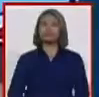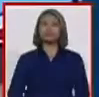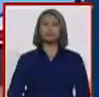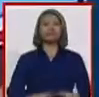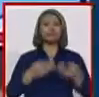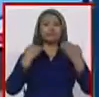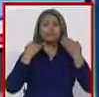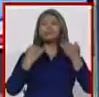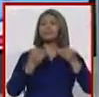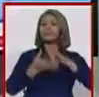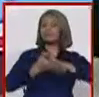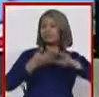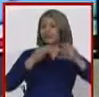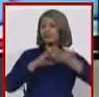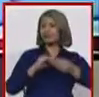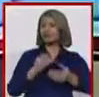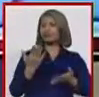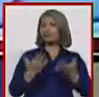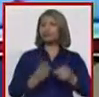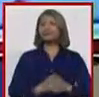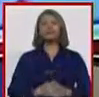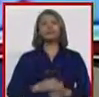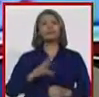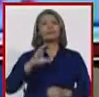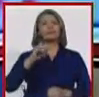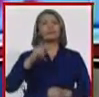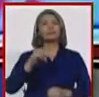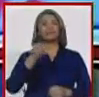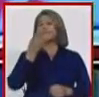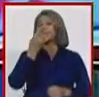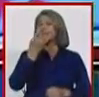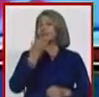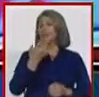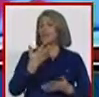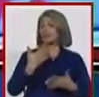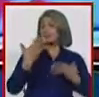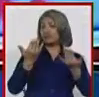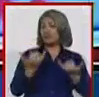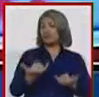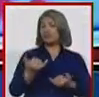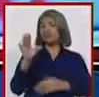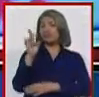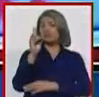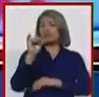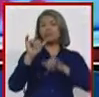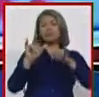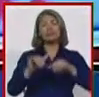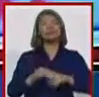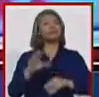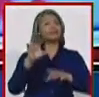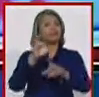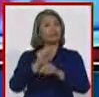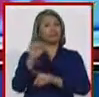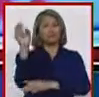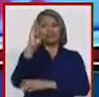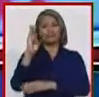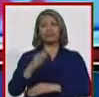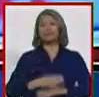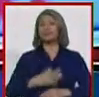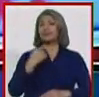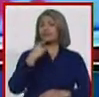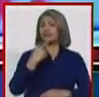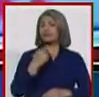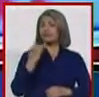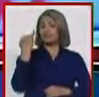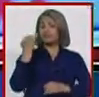entre las informaciones le contábamos sobre un presunto capo del narcotráfico que estuvo en bolivia y fue detenido en brasil porque